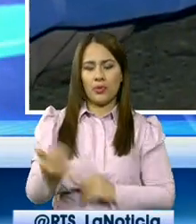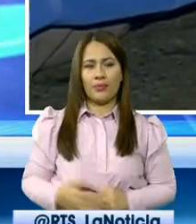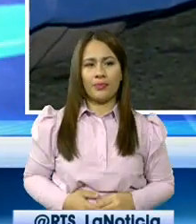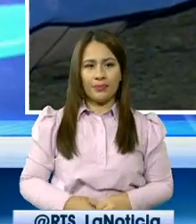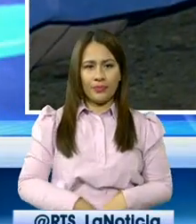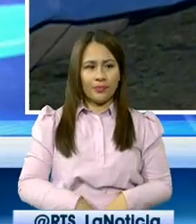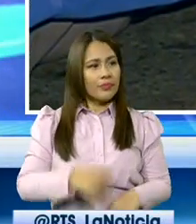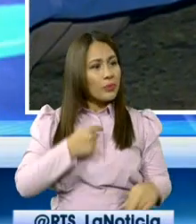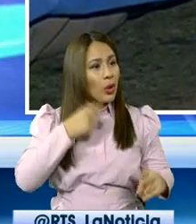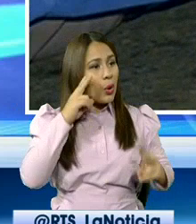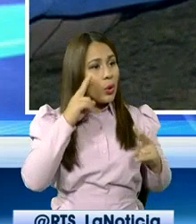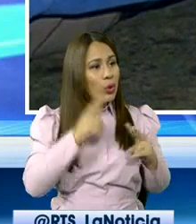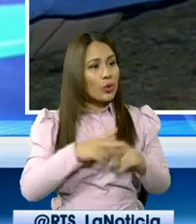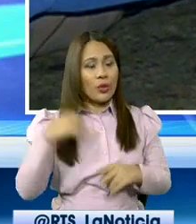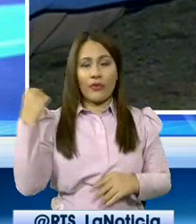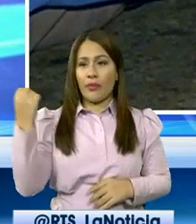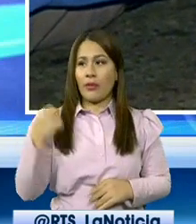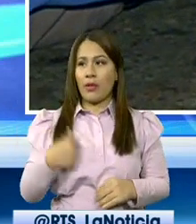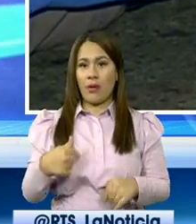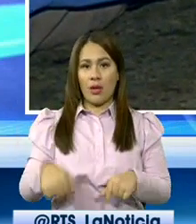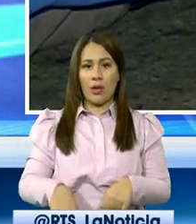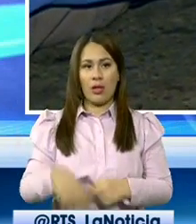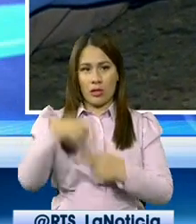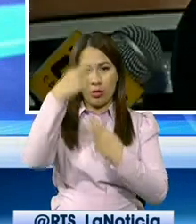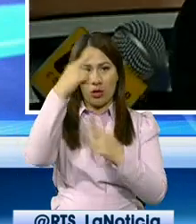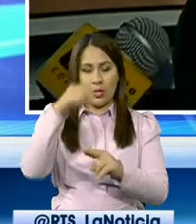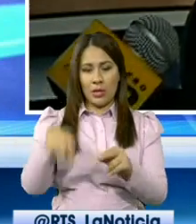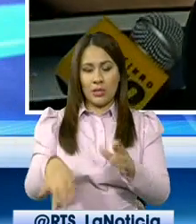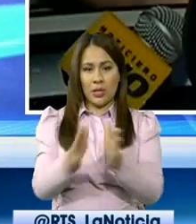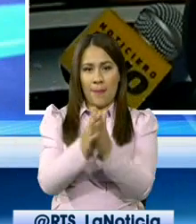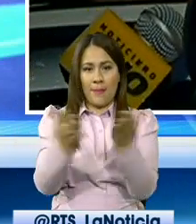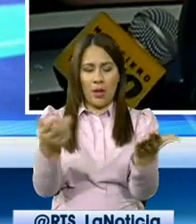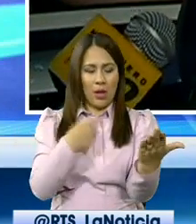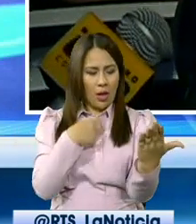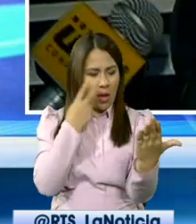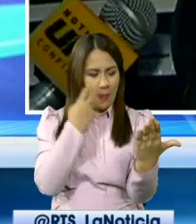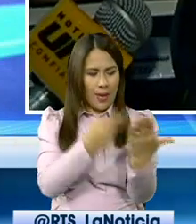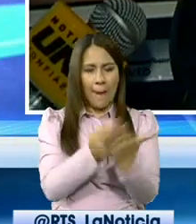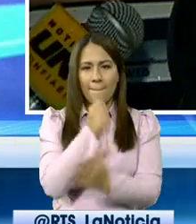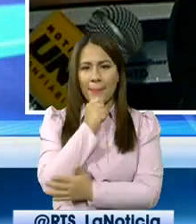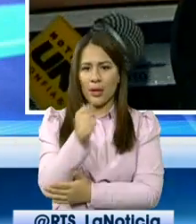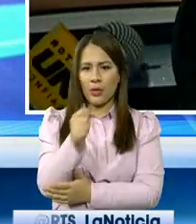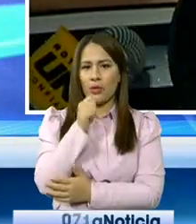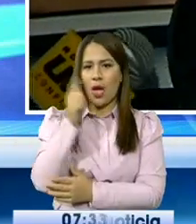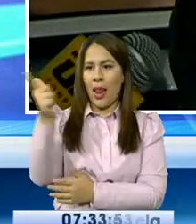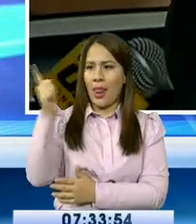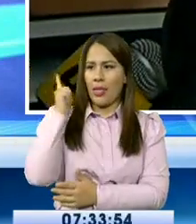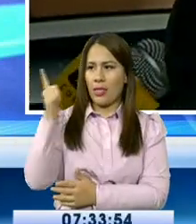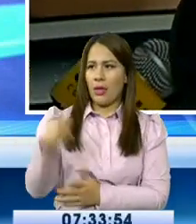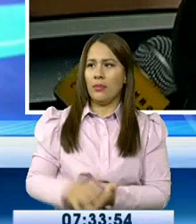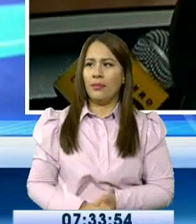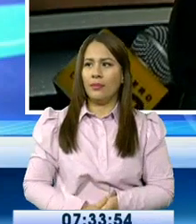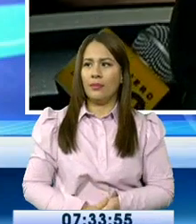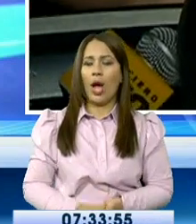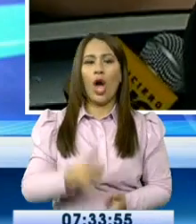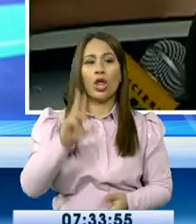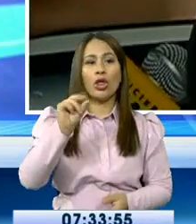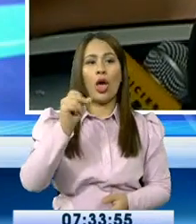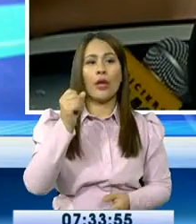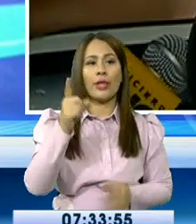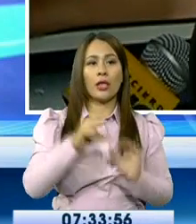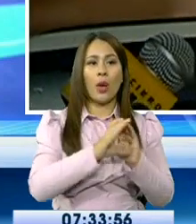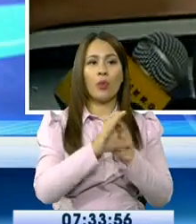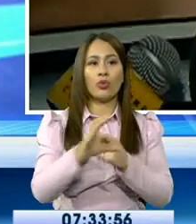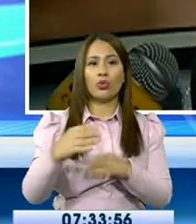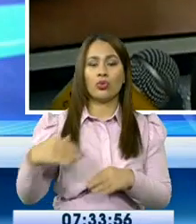conocido y popular medio de comunicación de la ciudad, hay una entrevista a un dirigente que dice, detienen a los buses cuando los choferes cometen